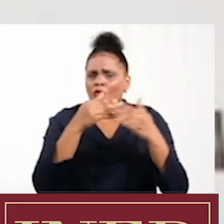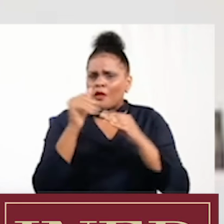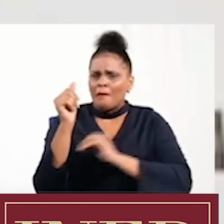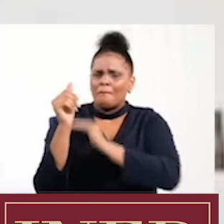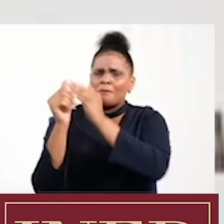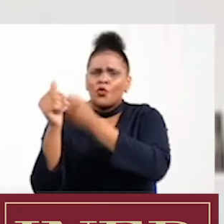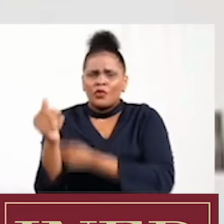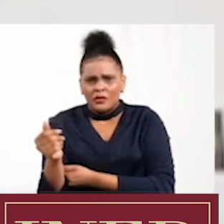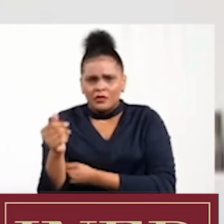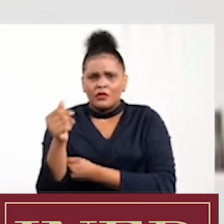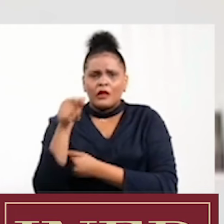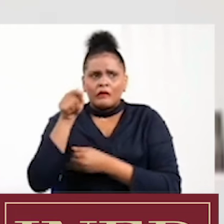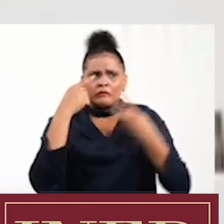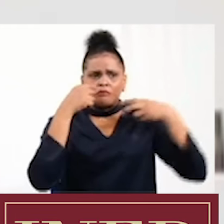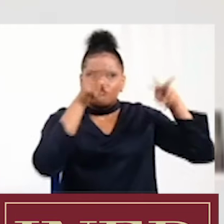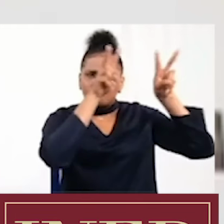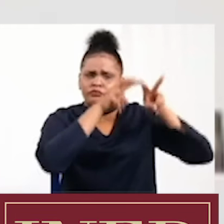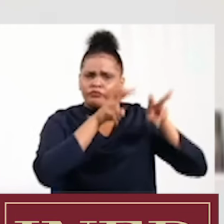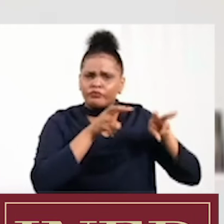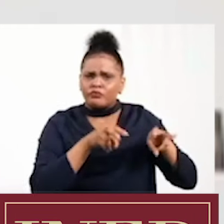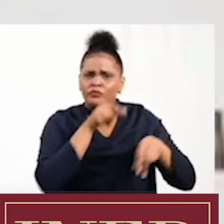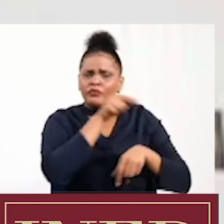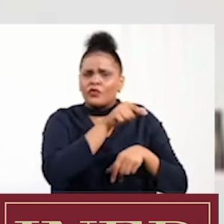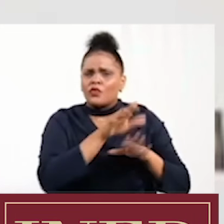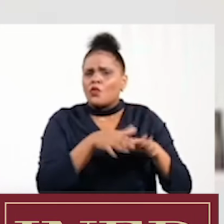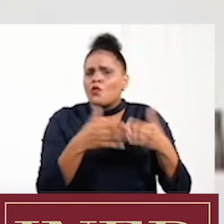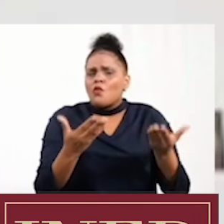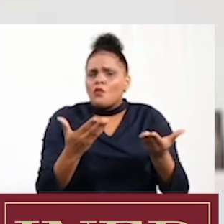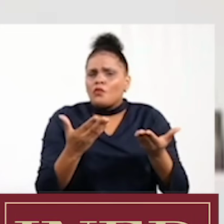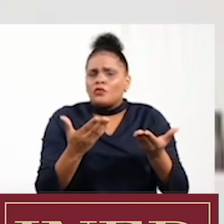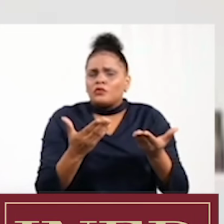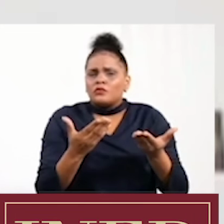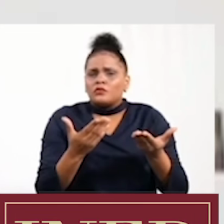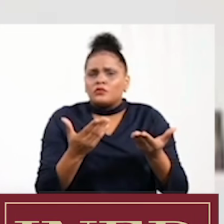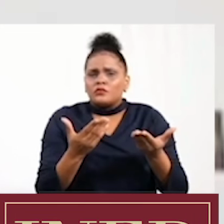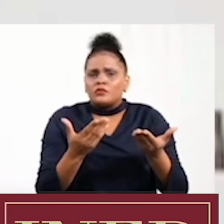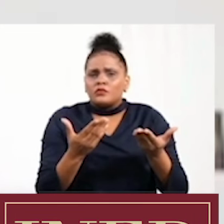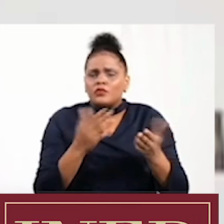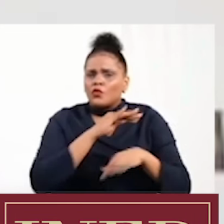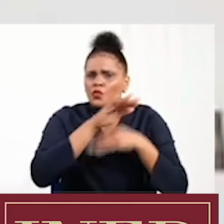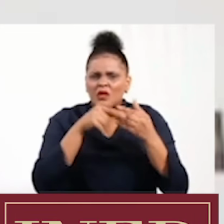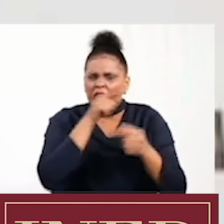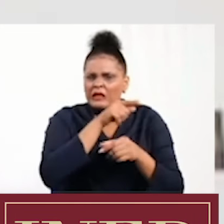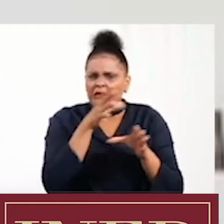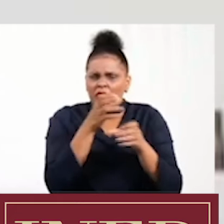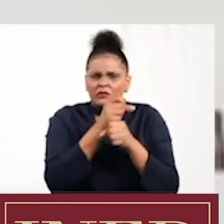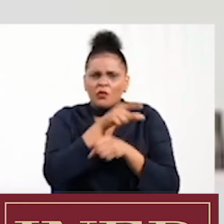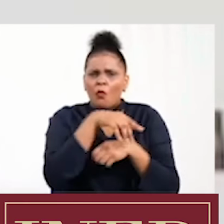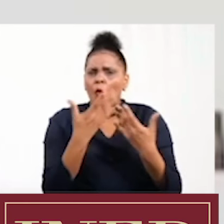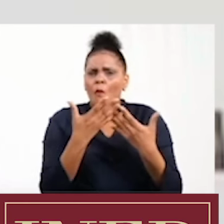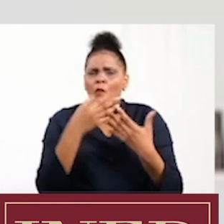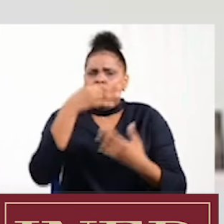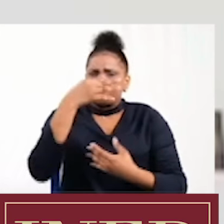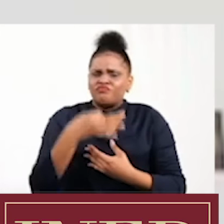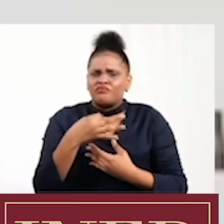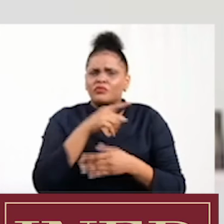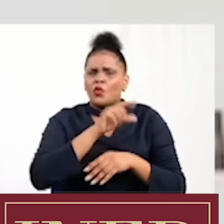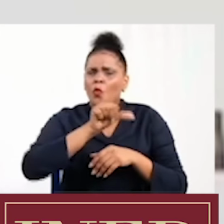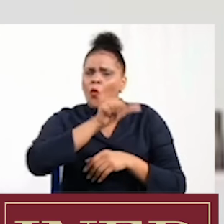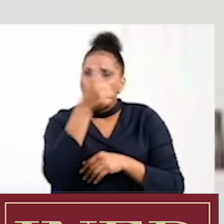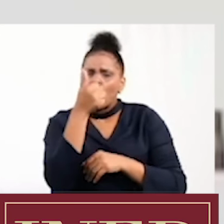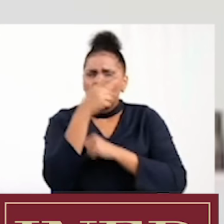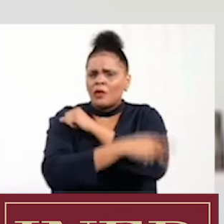ante el diagnóstico que surge precisamente de la aplicación de esta herramienta cuál ha sido el comportamiento con la experiencia en